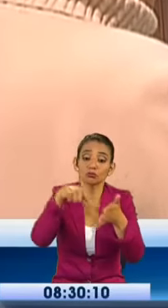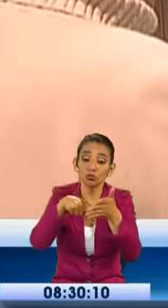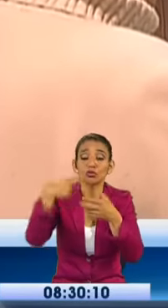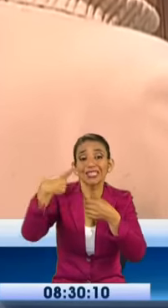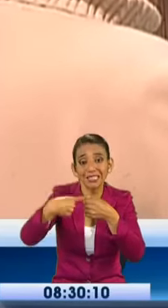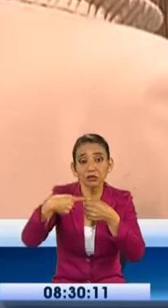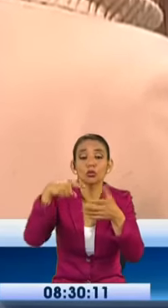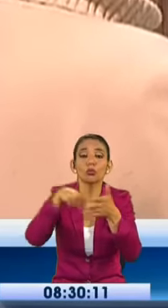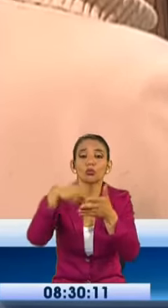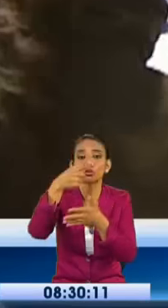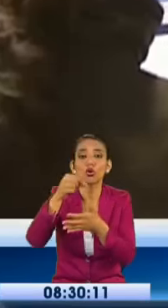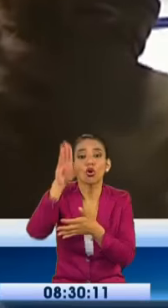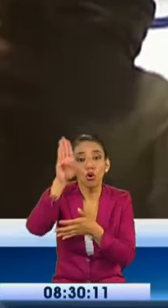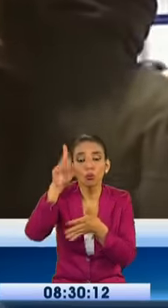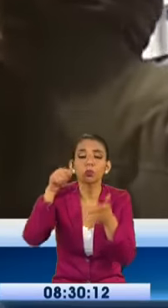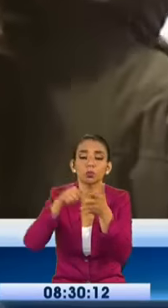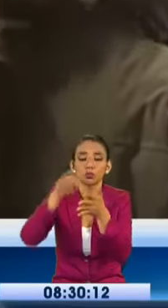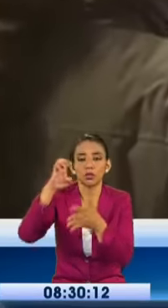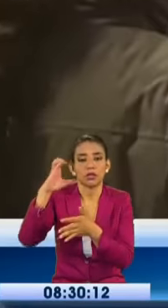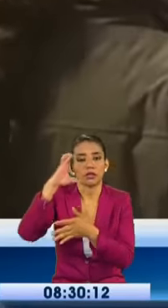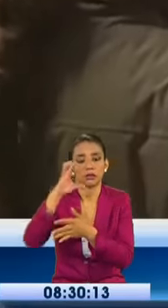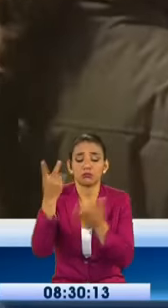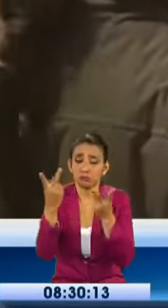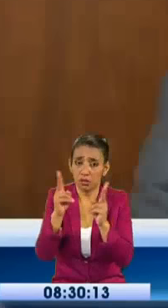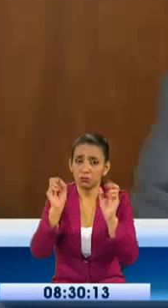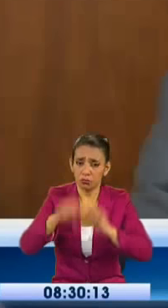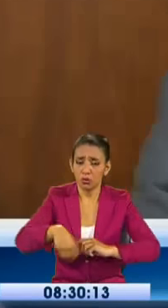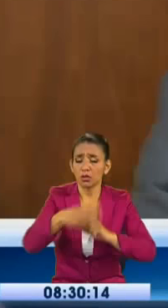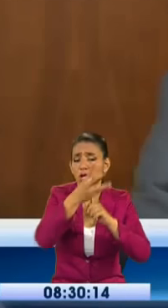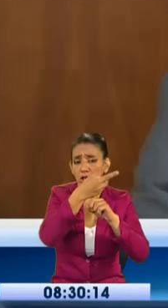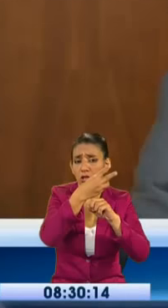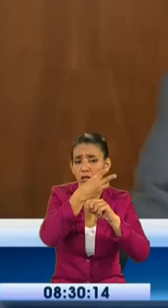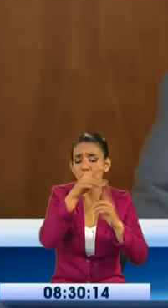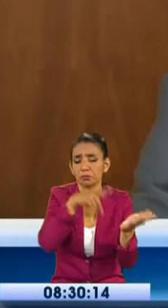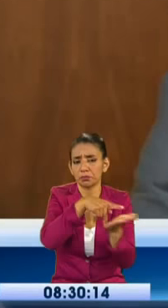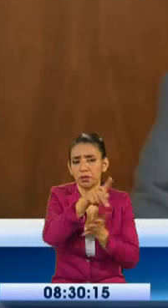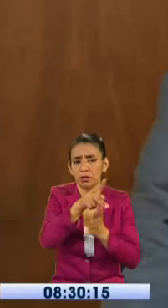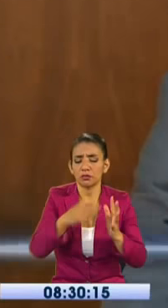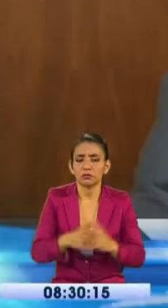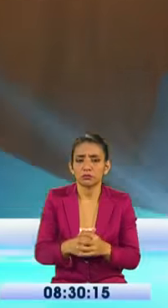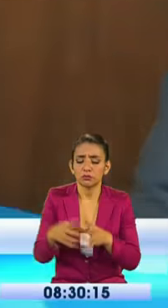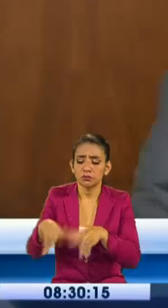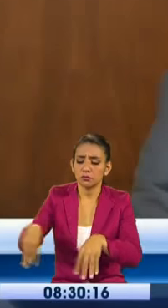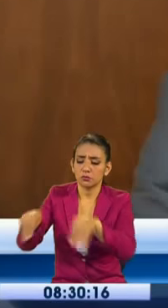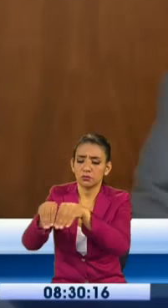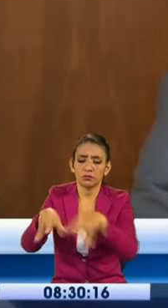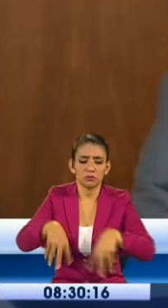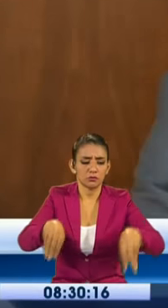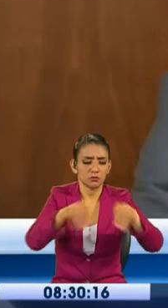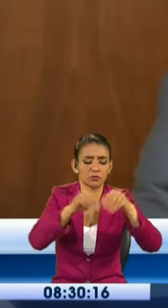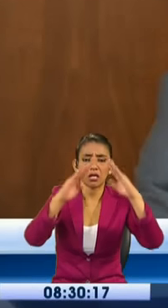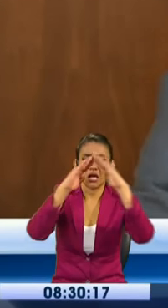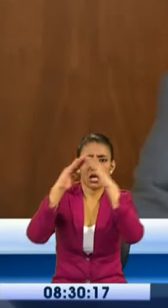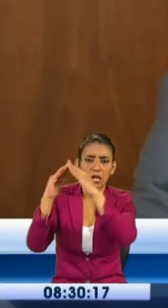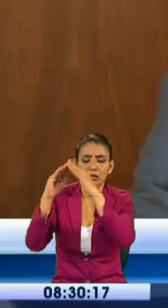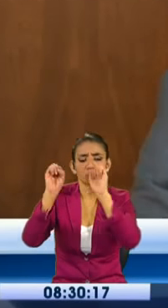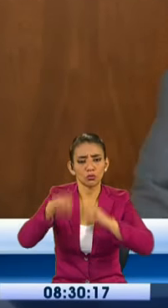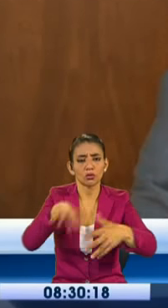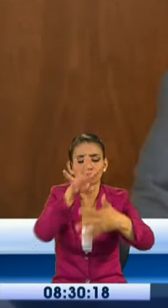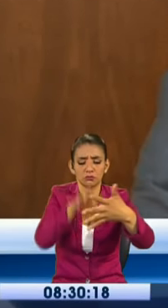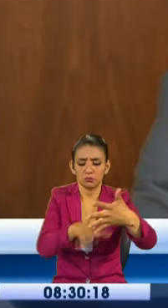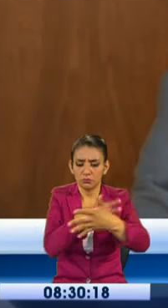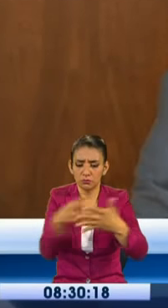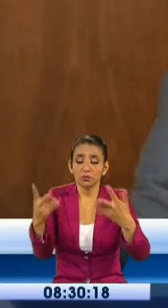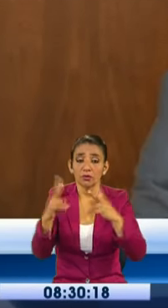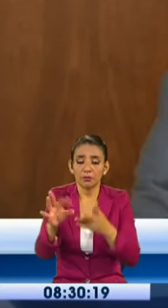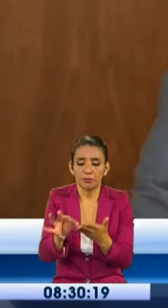www.consultas.quito.gov.es. Recuerde que el pago puede hacerlo también por internet. Para todos los predios urbanos de la ciudad y una tabla que rige para el impuesto predial rural. De